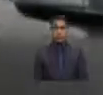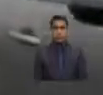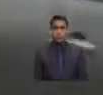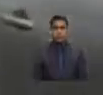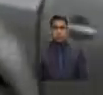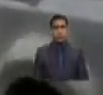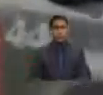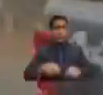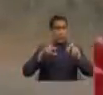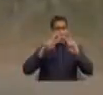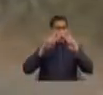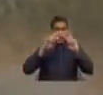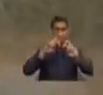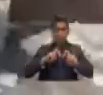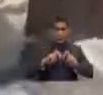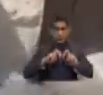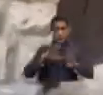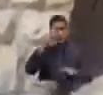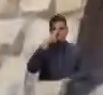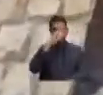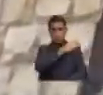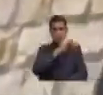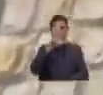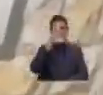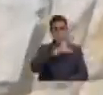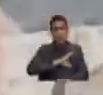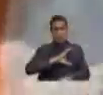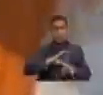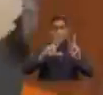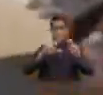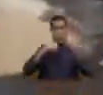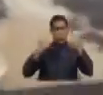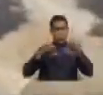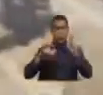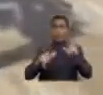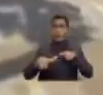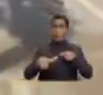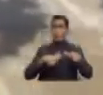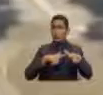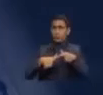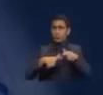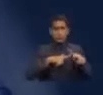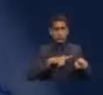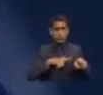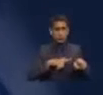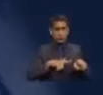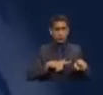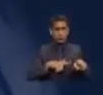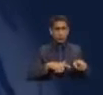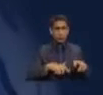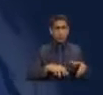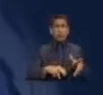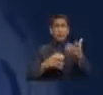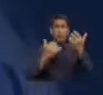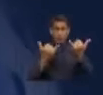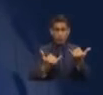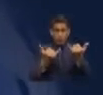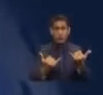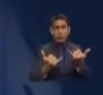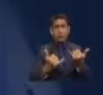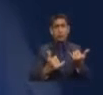Los operativos policiales y militares son a toda hora y en todo lugar. El bloque de seguridad sigue sumando el número de